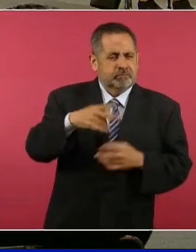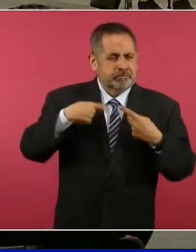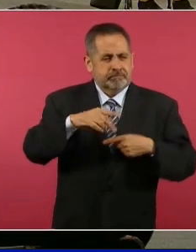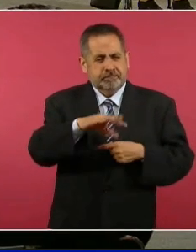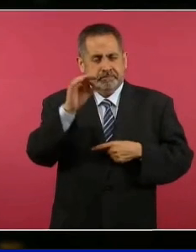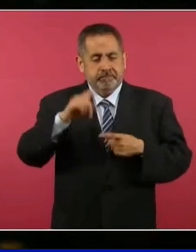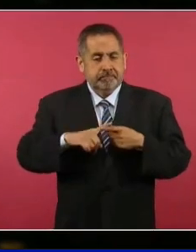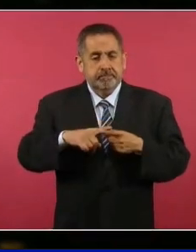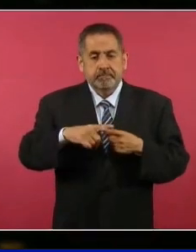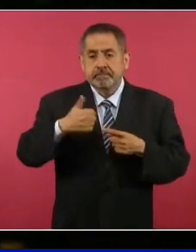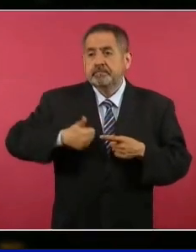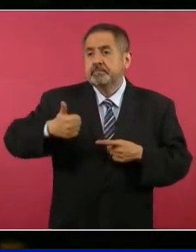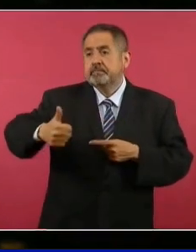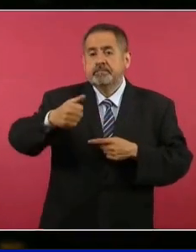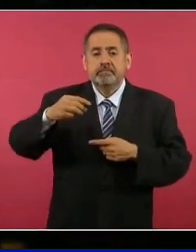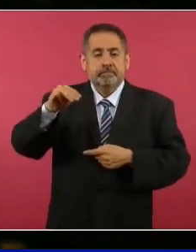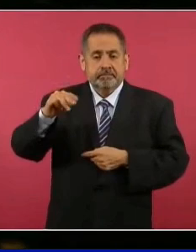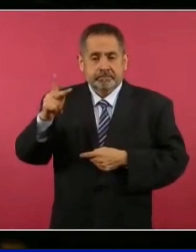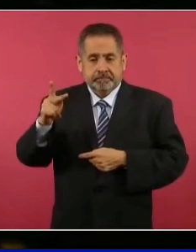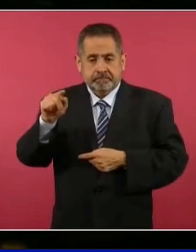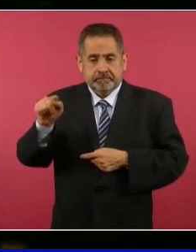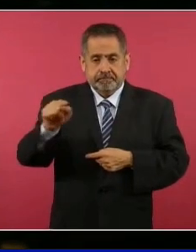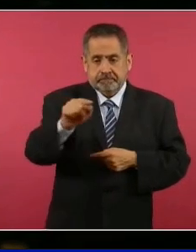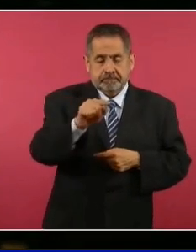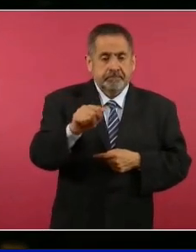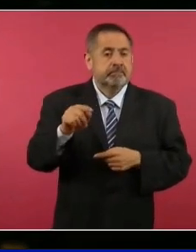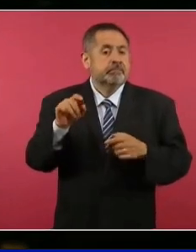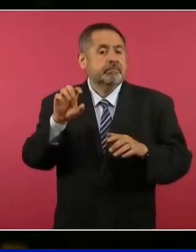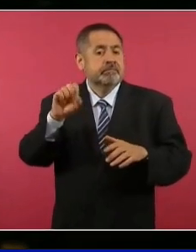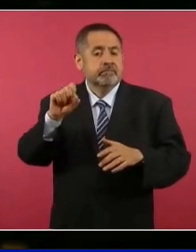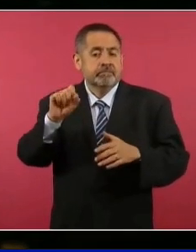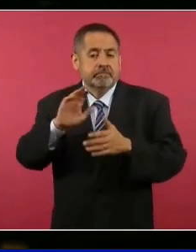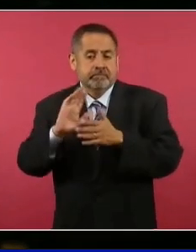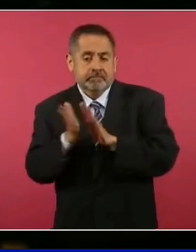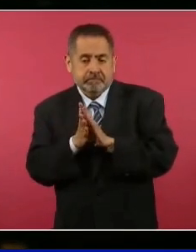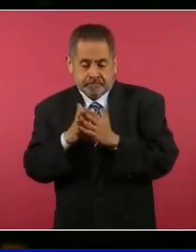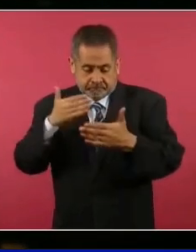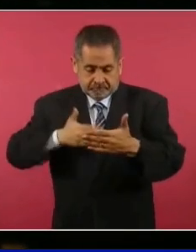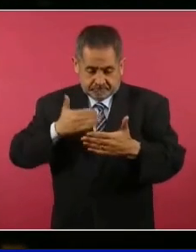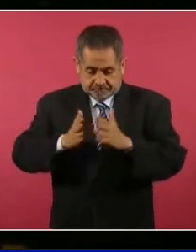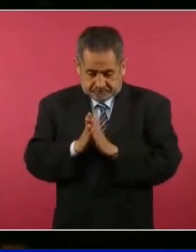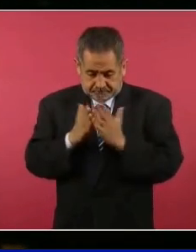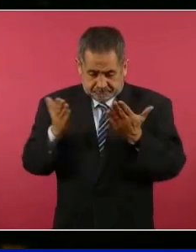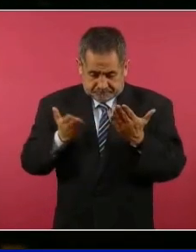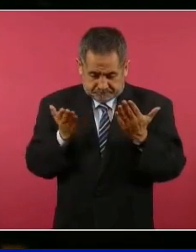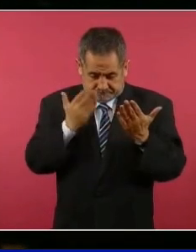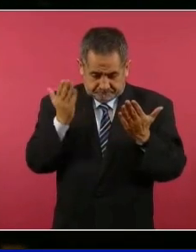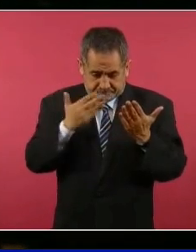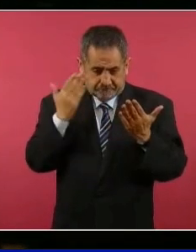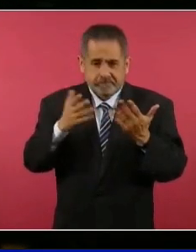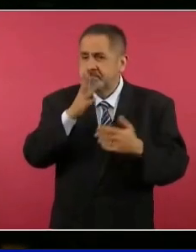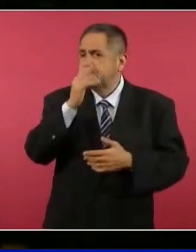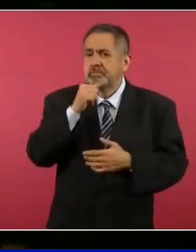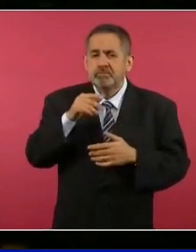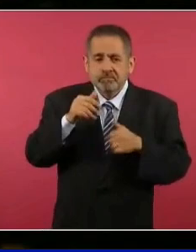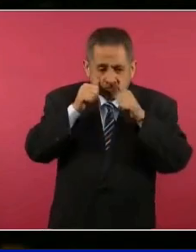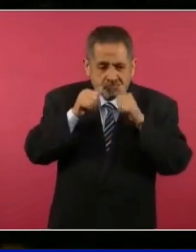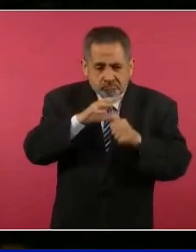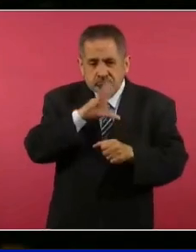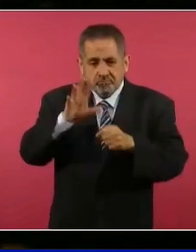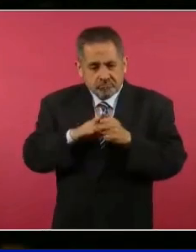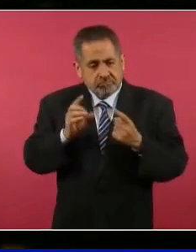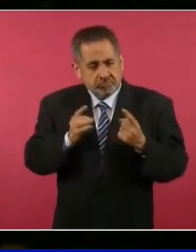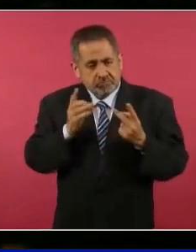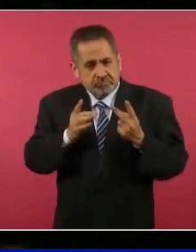cada ministerio público tiene un promedio de 60 carpetas de investigación. Humanamente es imposible atenderlas. Y claro que